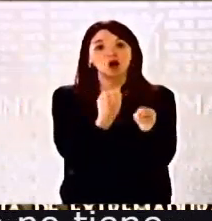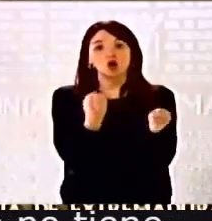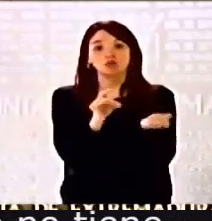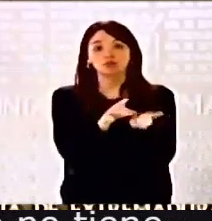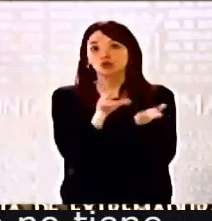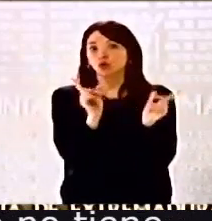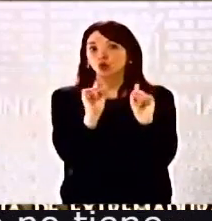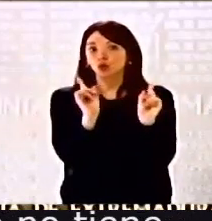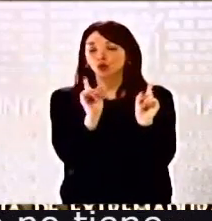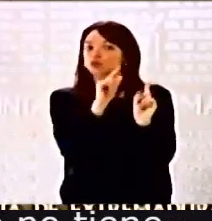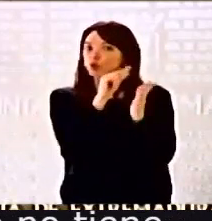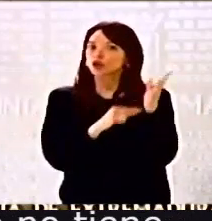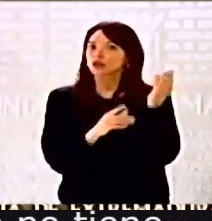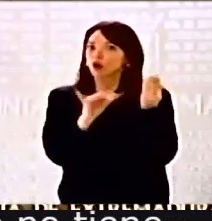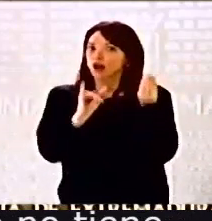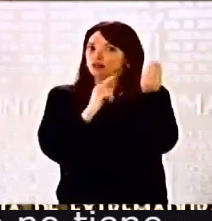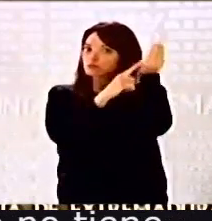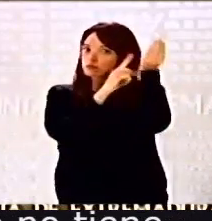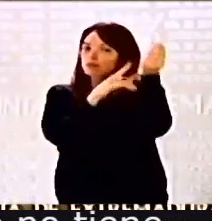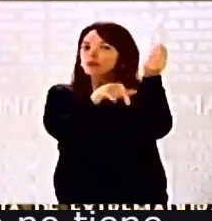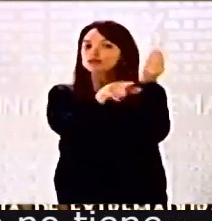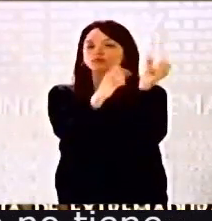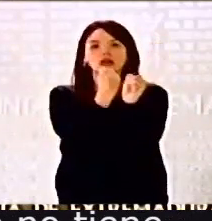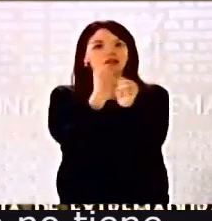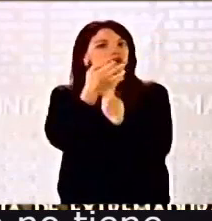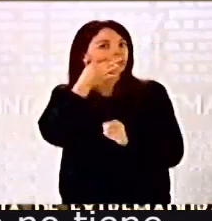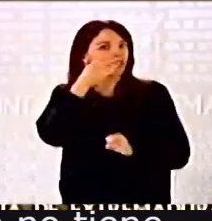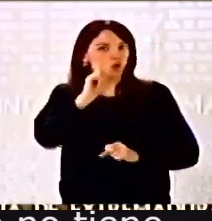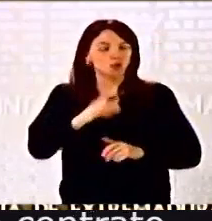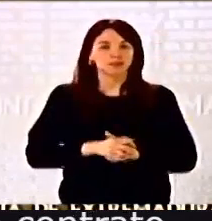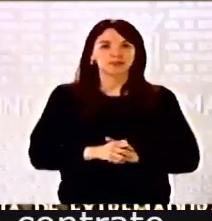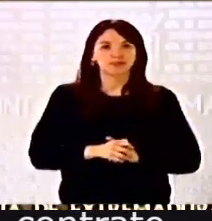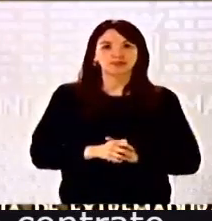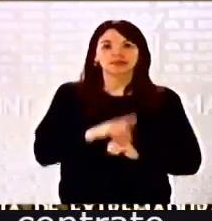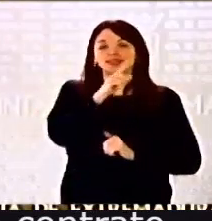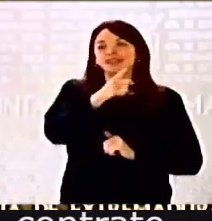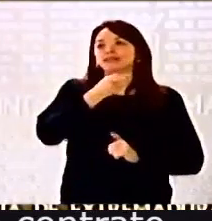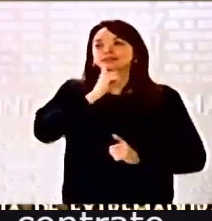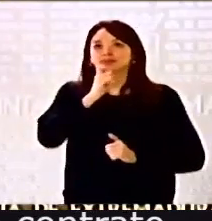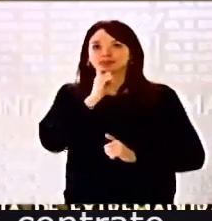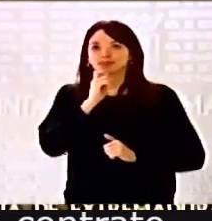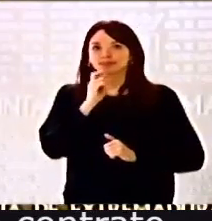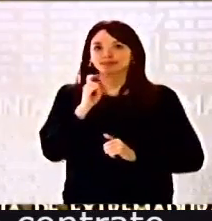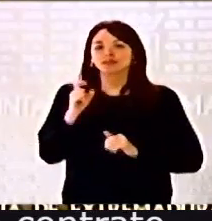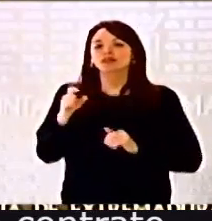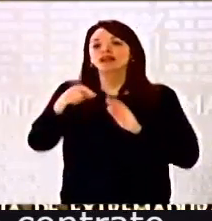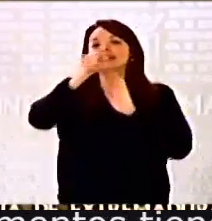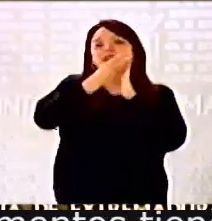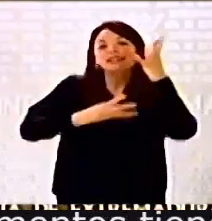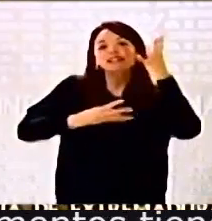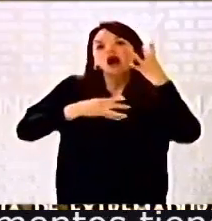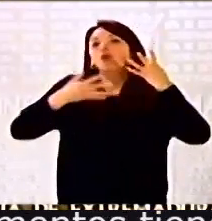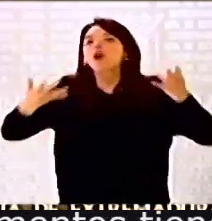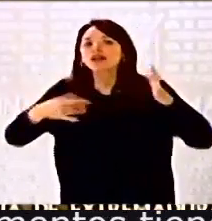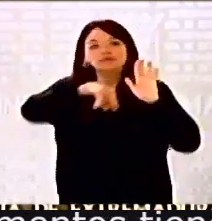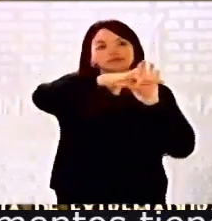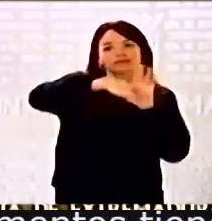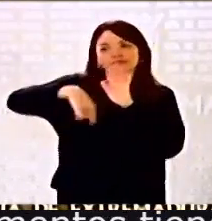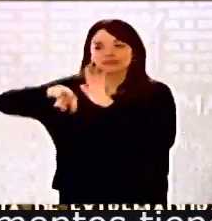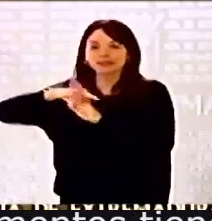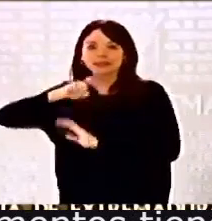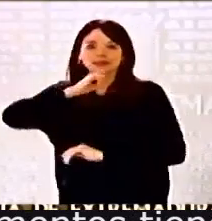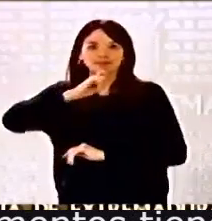contrato laboral, pero él no está trabajando. En los primeros momentos tiene dificultades para clasificarlo. Y entonces los pasa, evidentemente, a